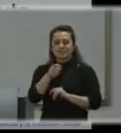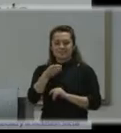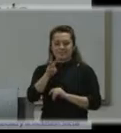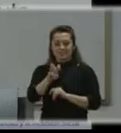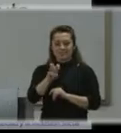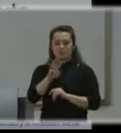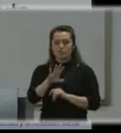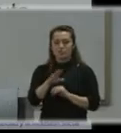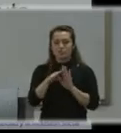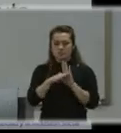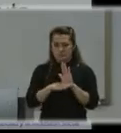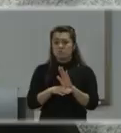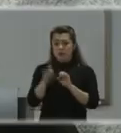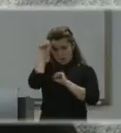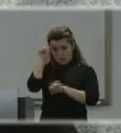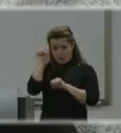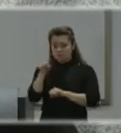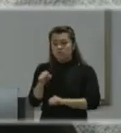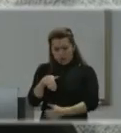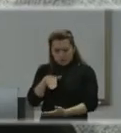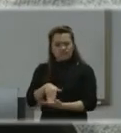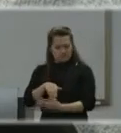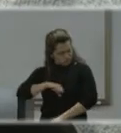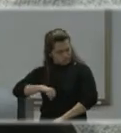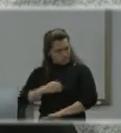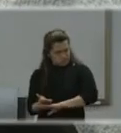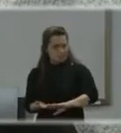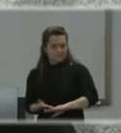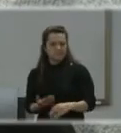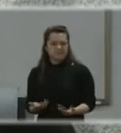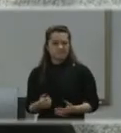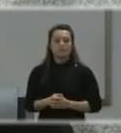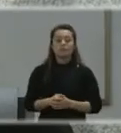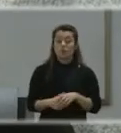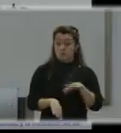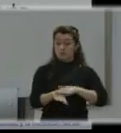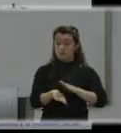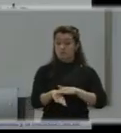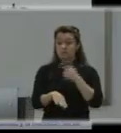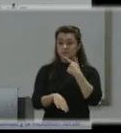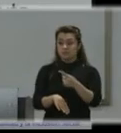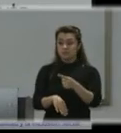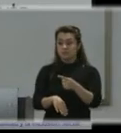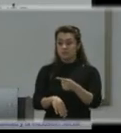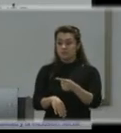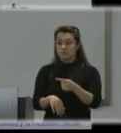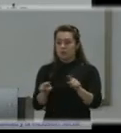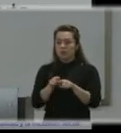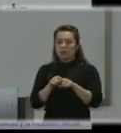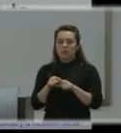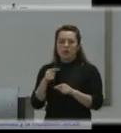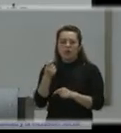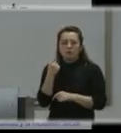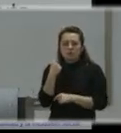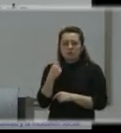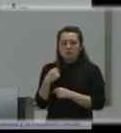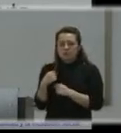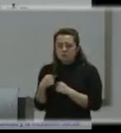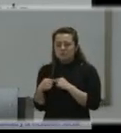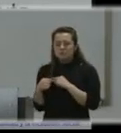del régimen de capacidad jurídica. Entonces, una de las cosas que quiero decir es que esto ya es una bola de nieve que está dando vueltas.